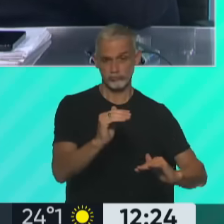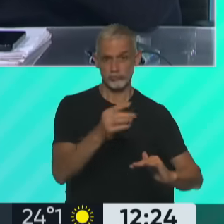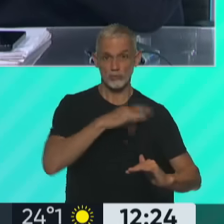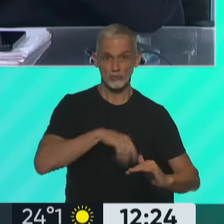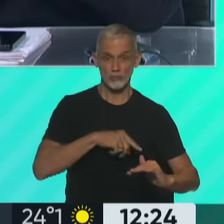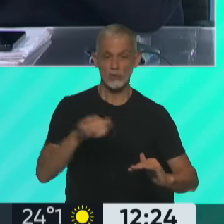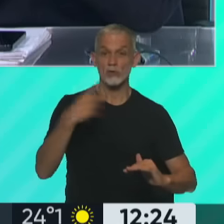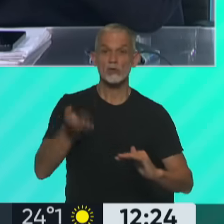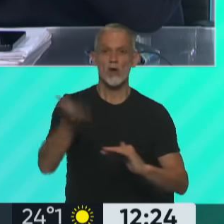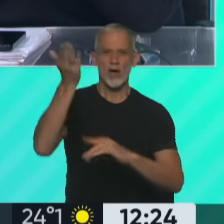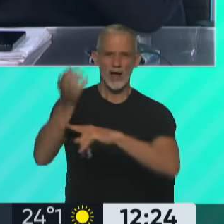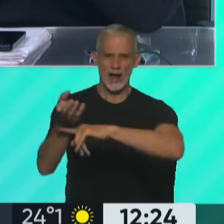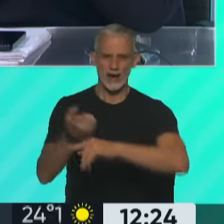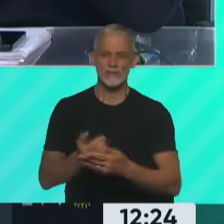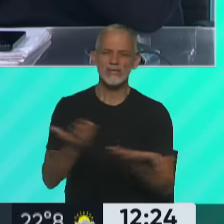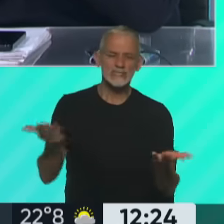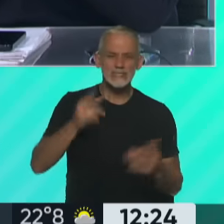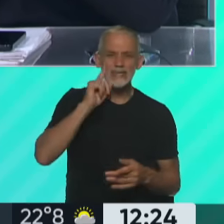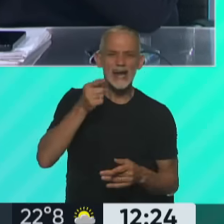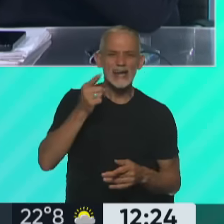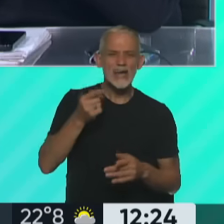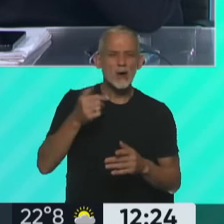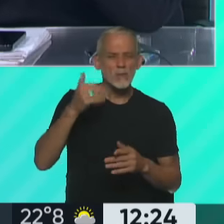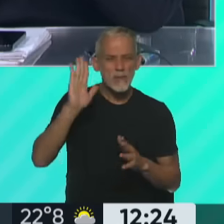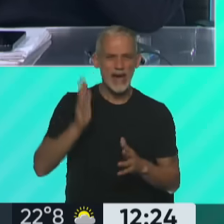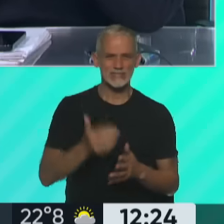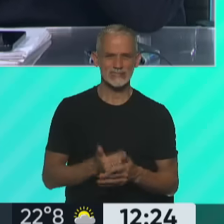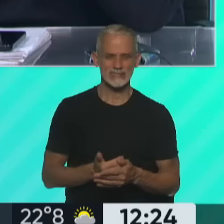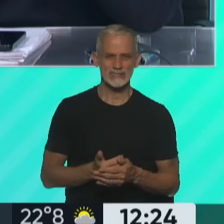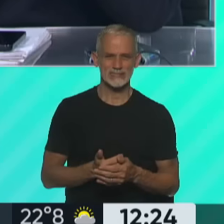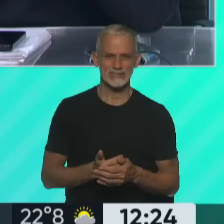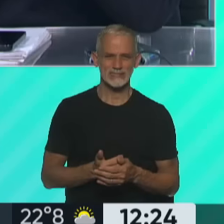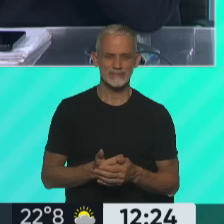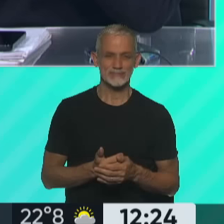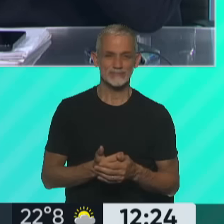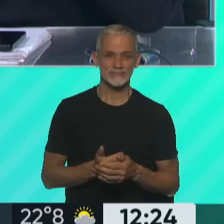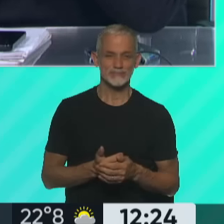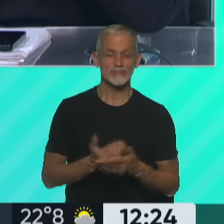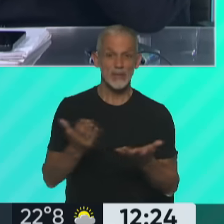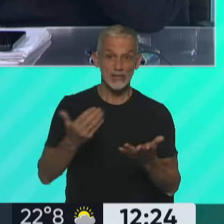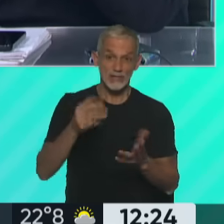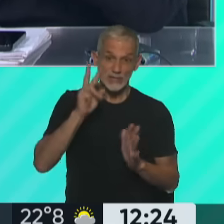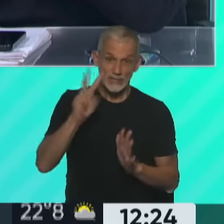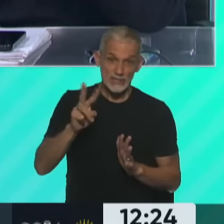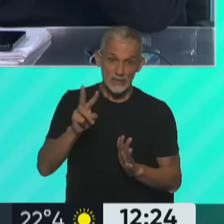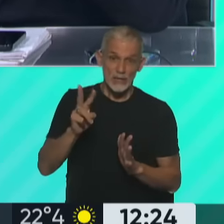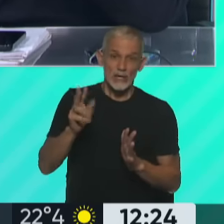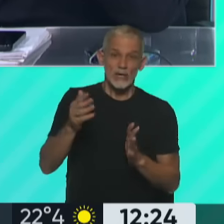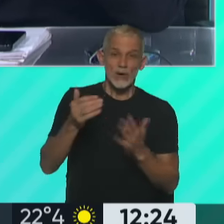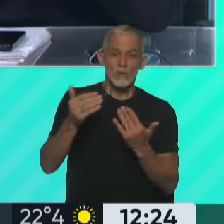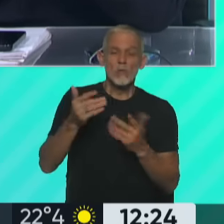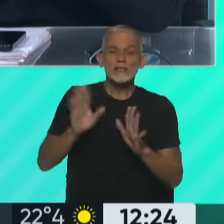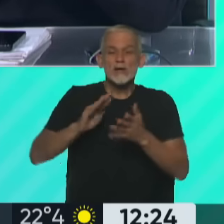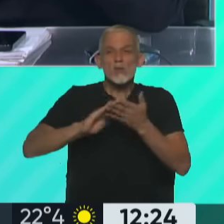este proceso. Esto creo que son los riesgos mayores y lo que se percibe como que puede ser el